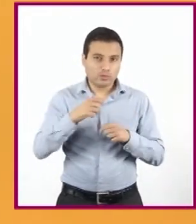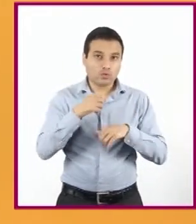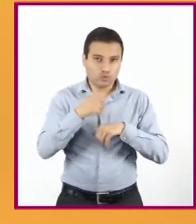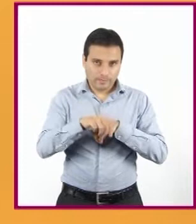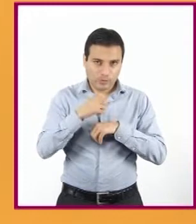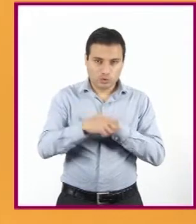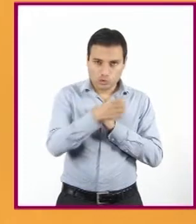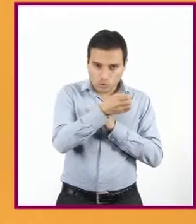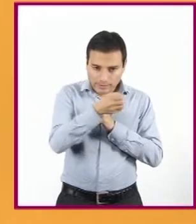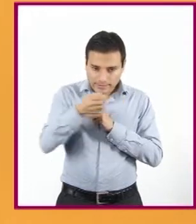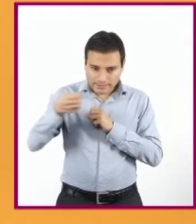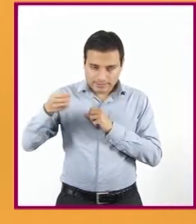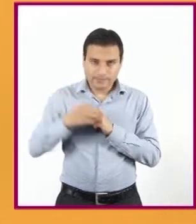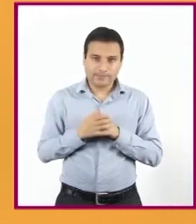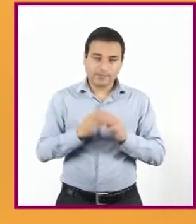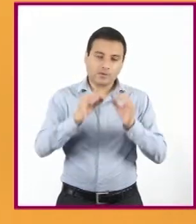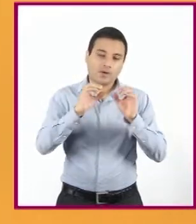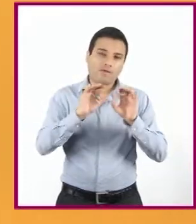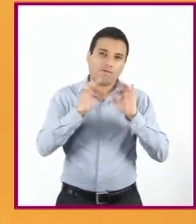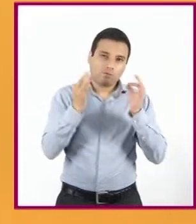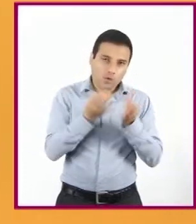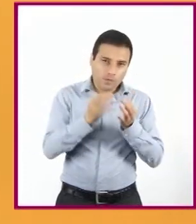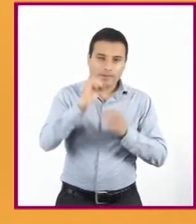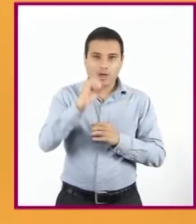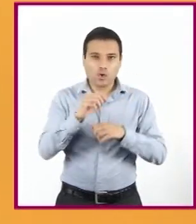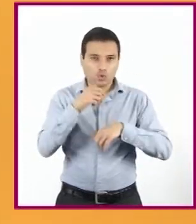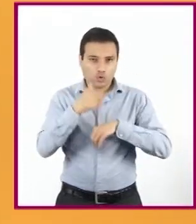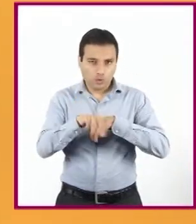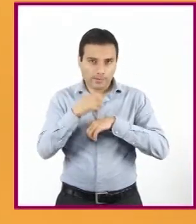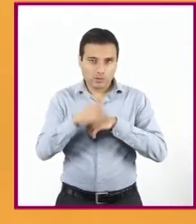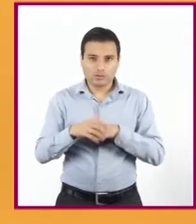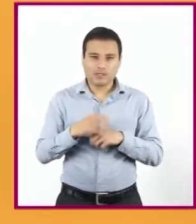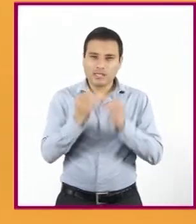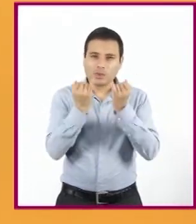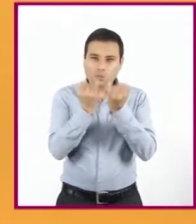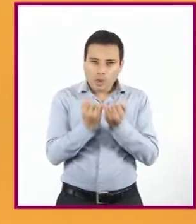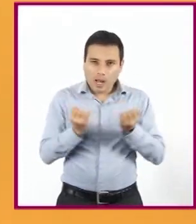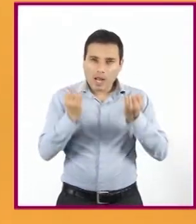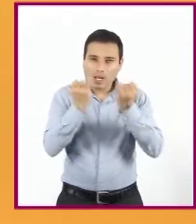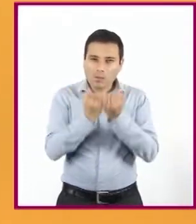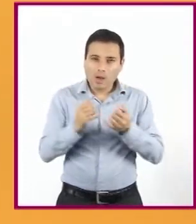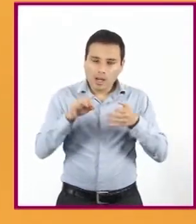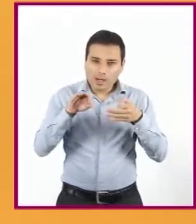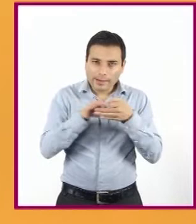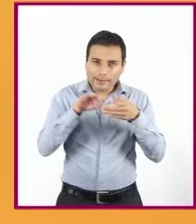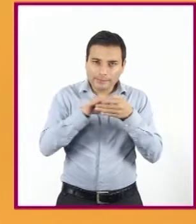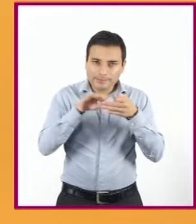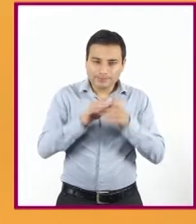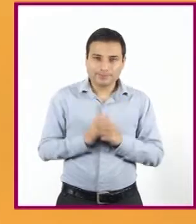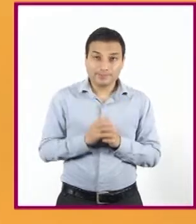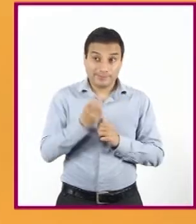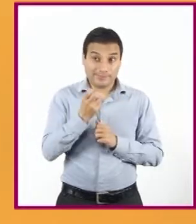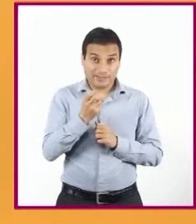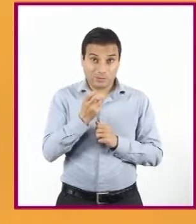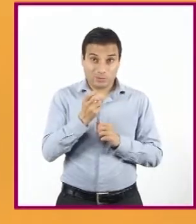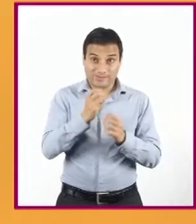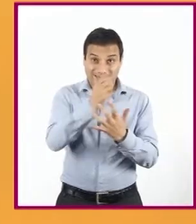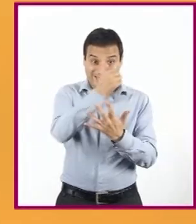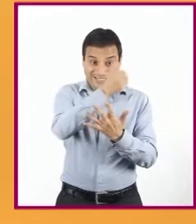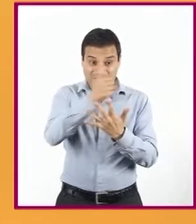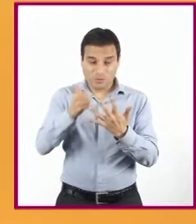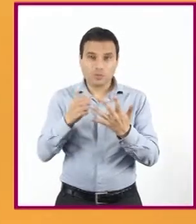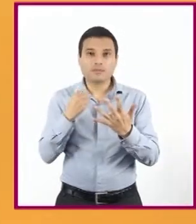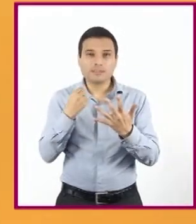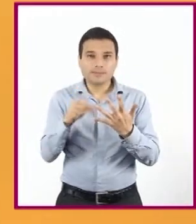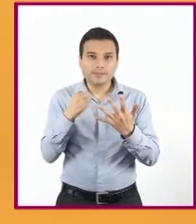de números o figuras que siguen cierta regla o patrón. A cada uno de los elementos de la sucesión se les